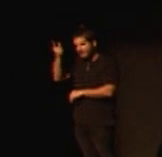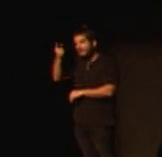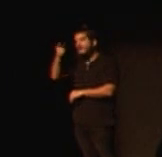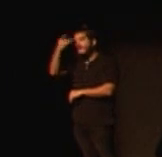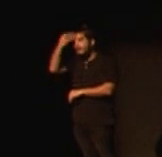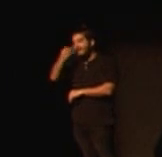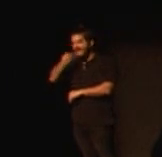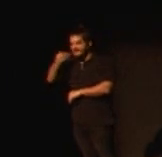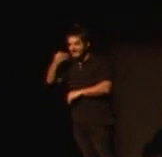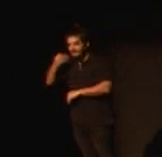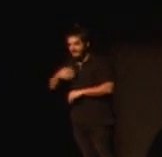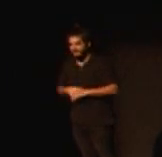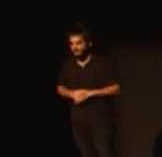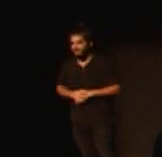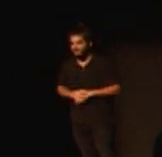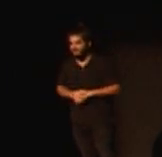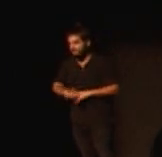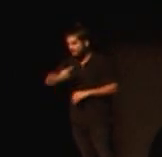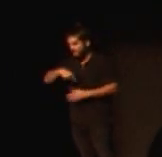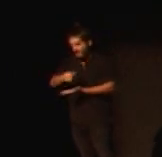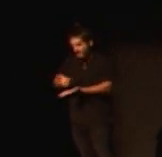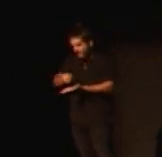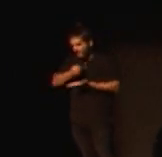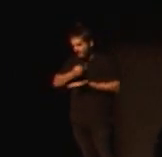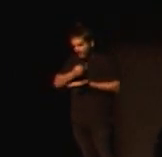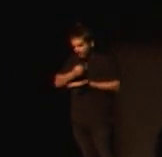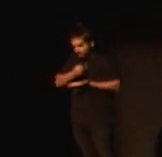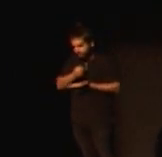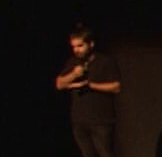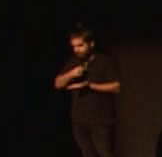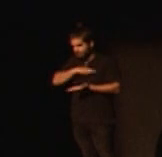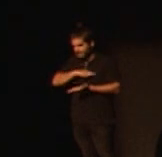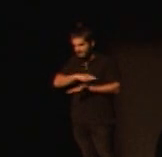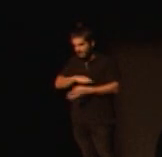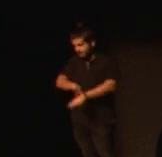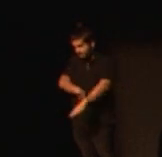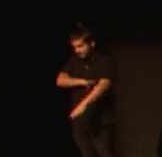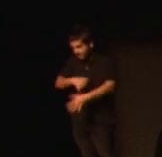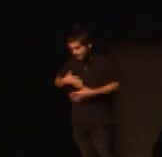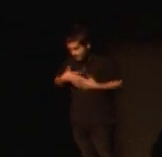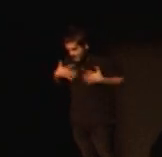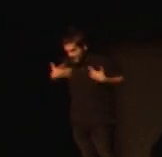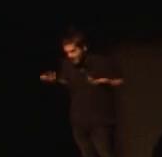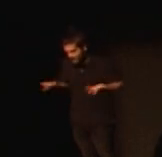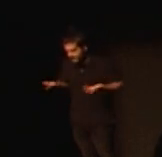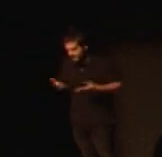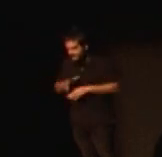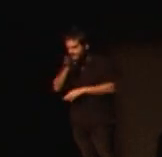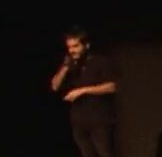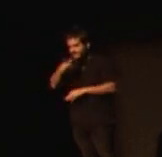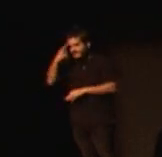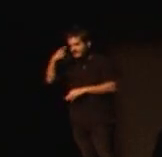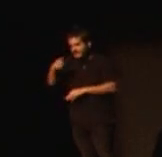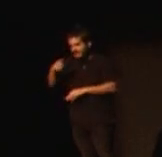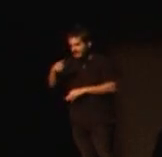Sabemos que este importante premio que recibimos con mucha ilusión es un reconocimiento a lo que hemos logrado hasta ahora, pero sobre todo sabemos que es un recordatorio